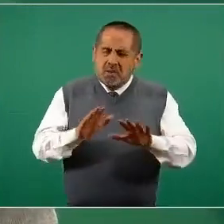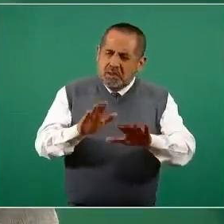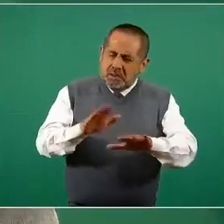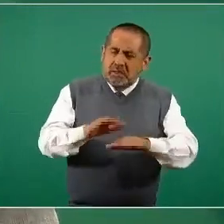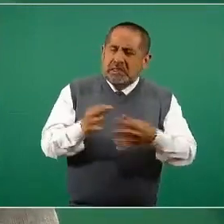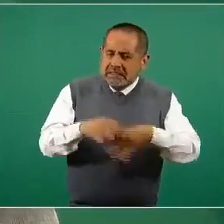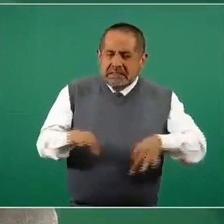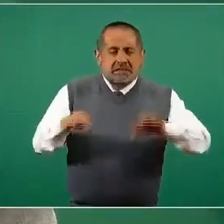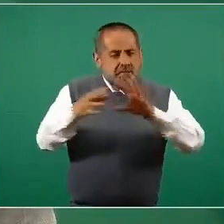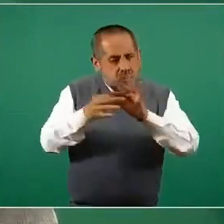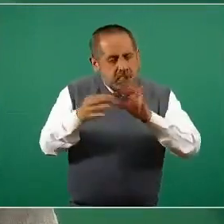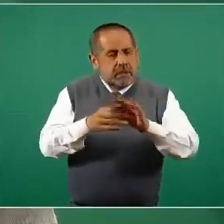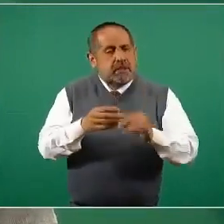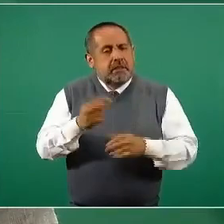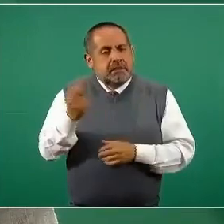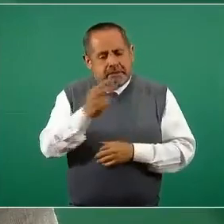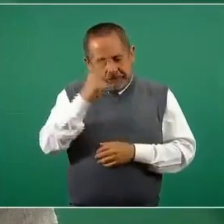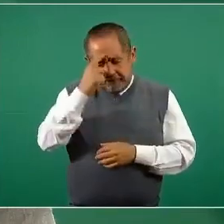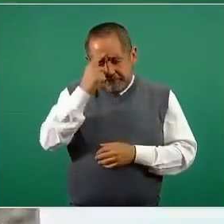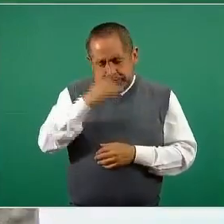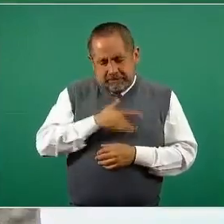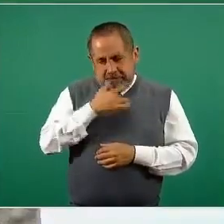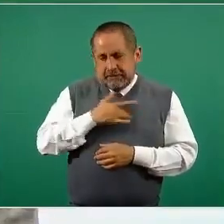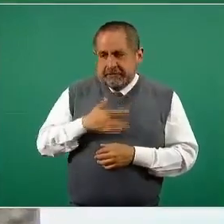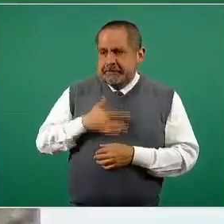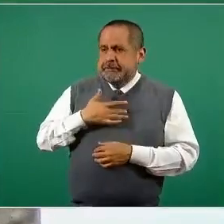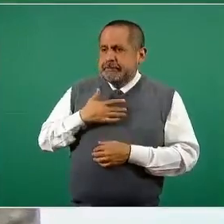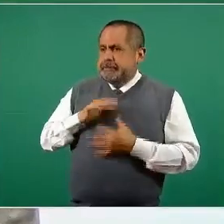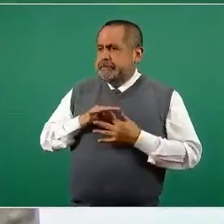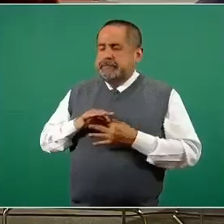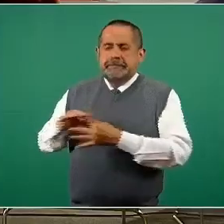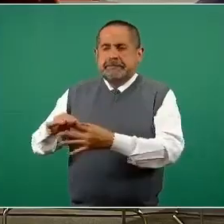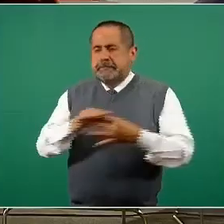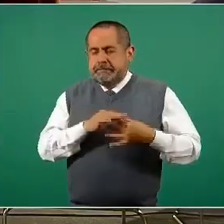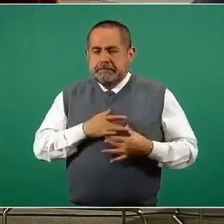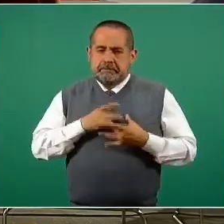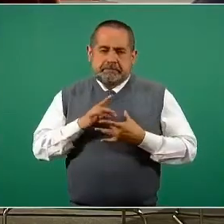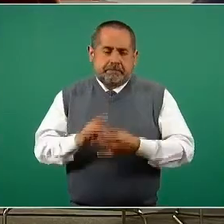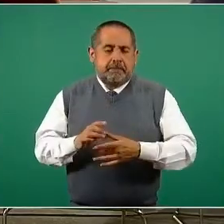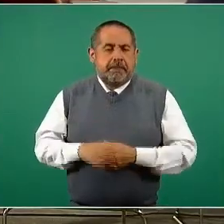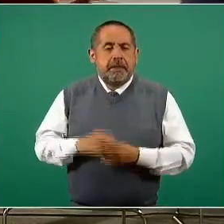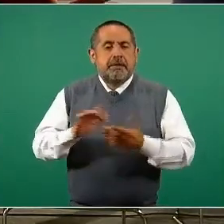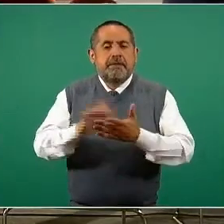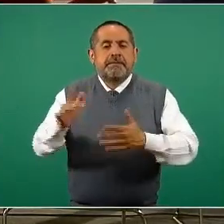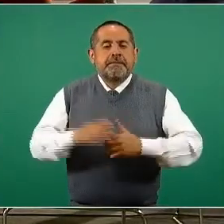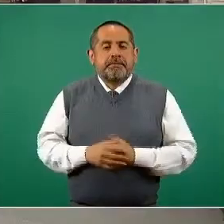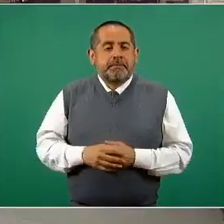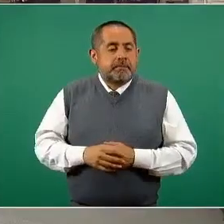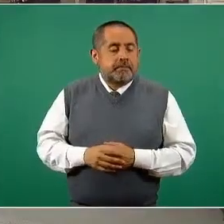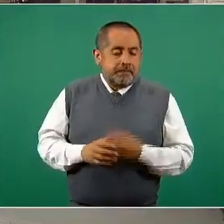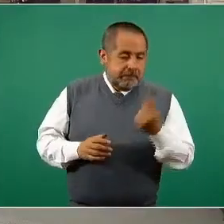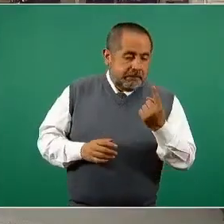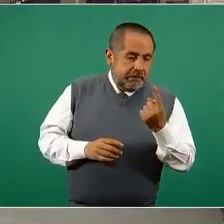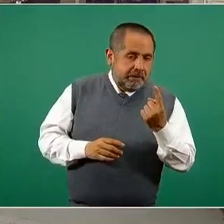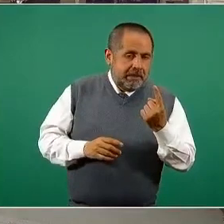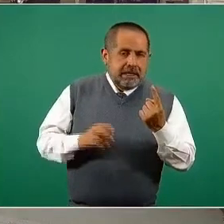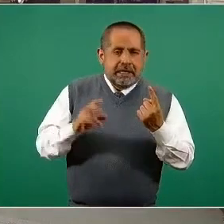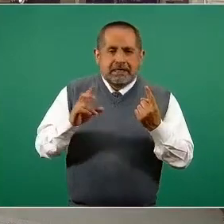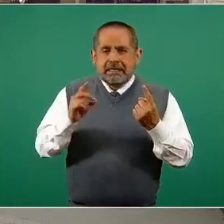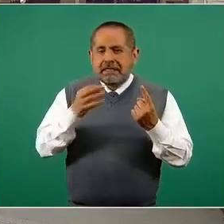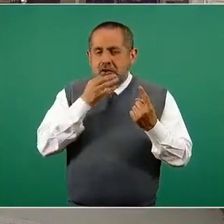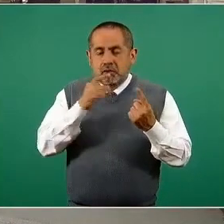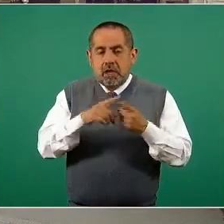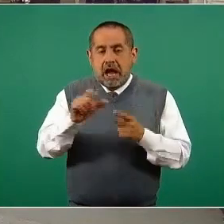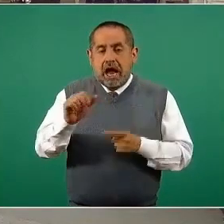es importante tener conciencia social. Gracias. Muchas gracias. Nos queda medio minuto,